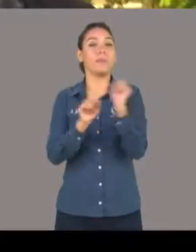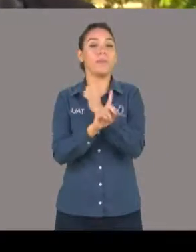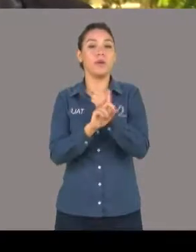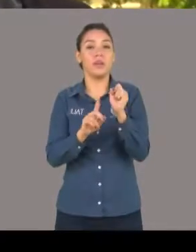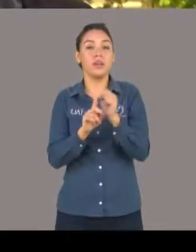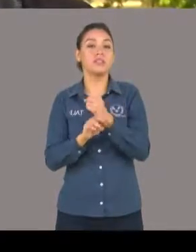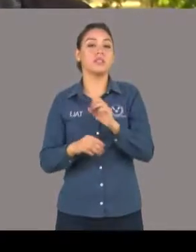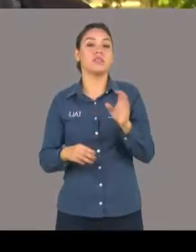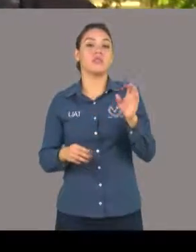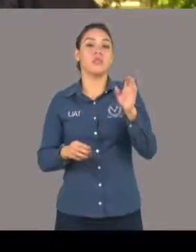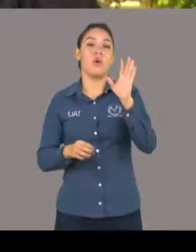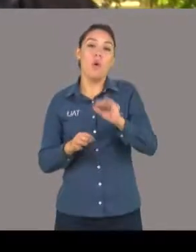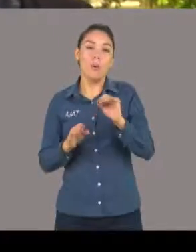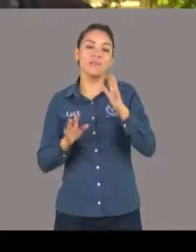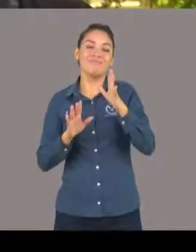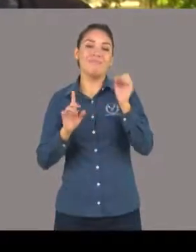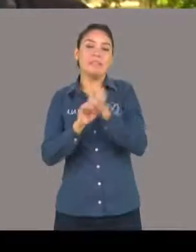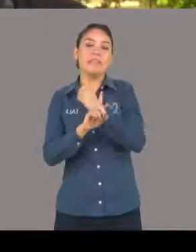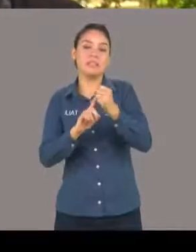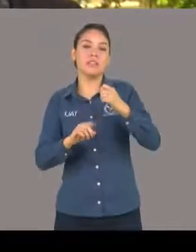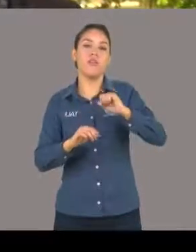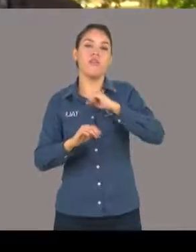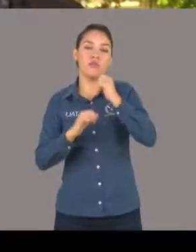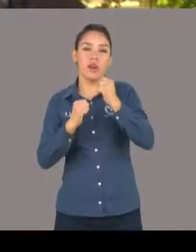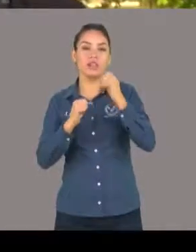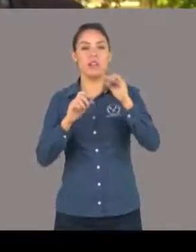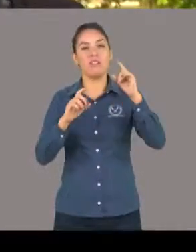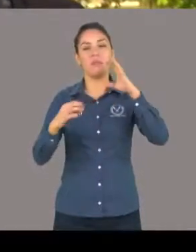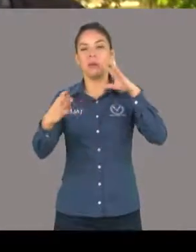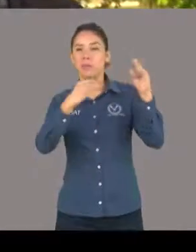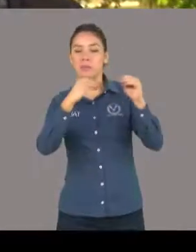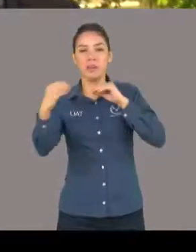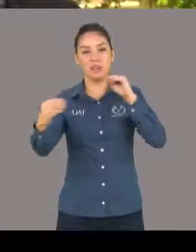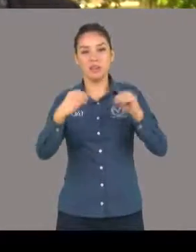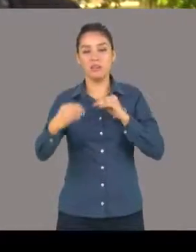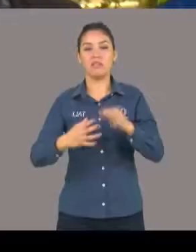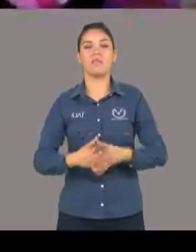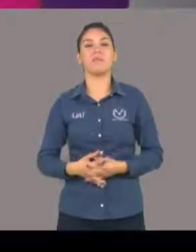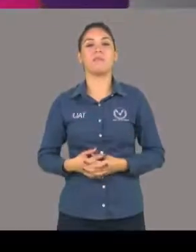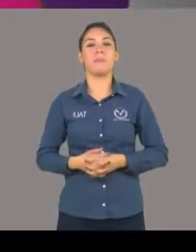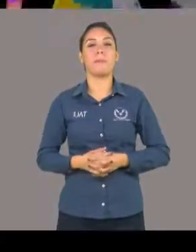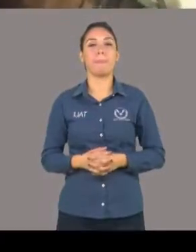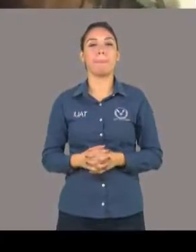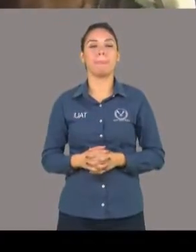violencia, incluso golpes en las parejas o así.